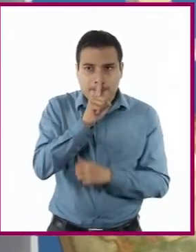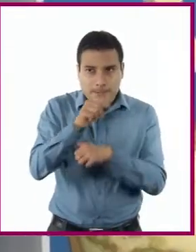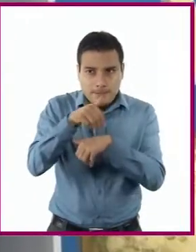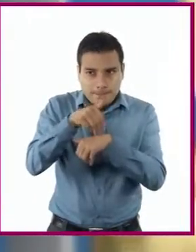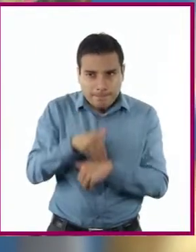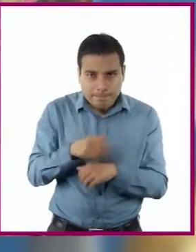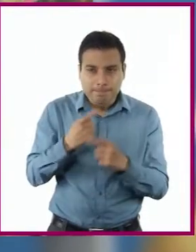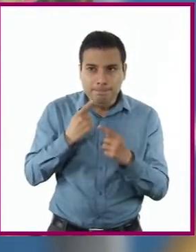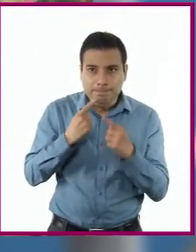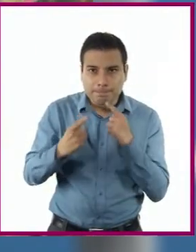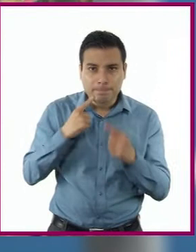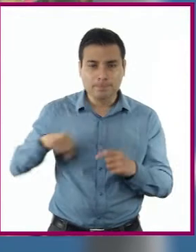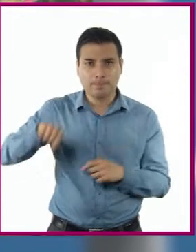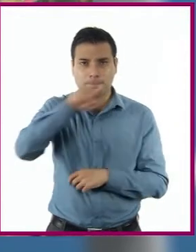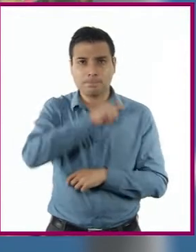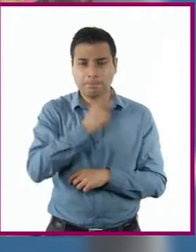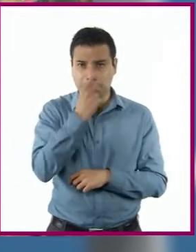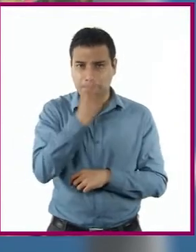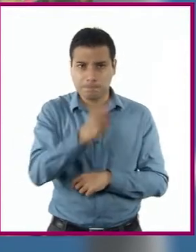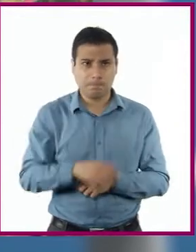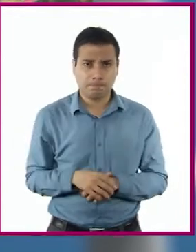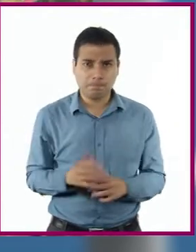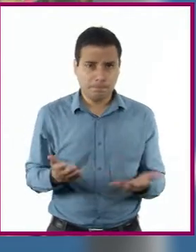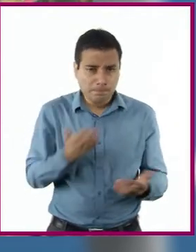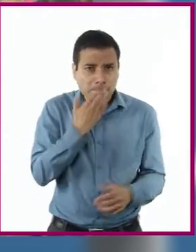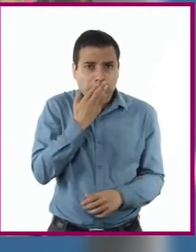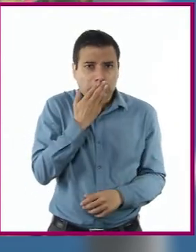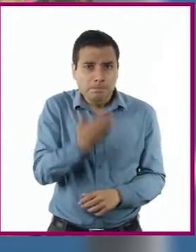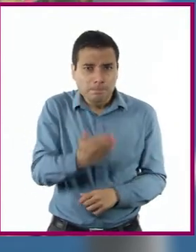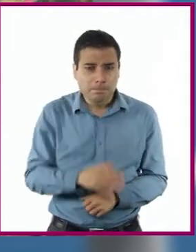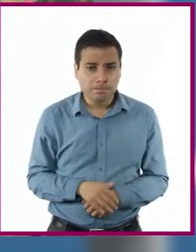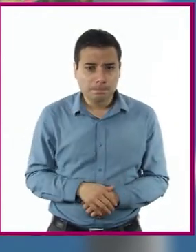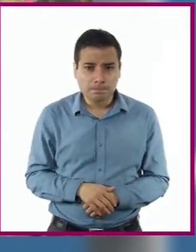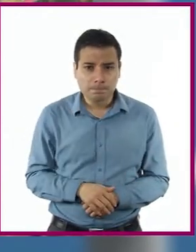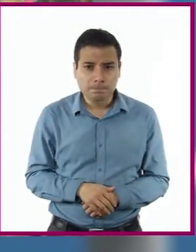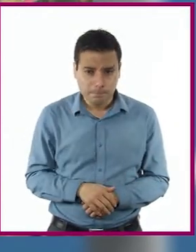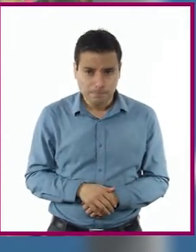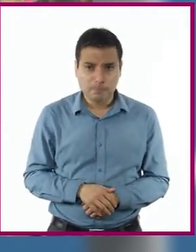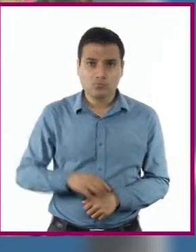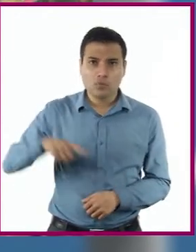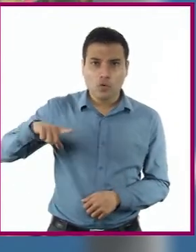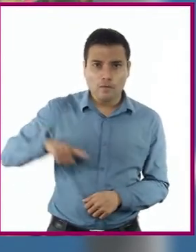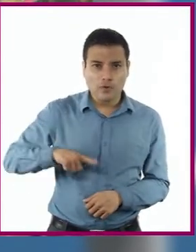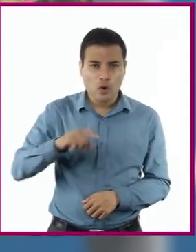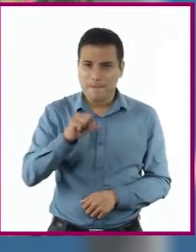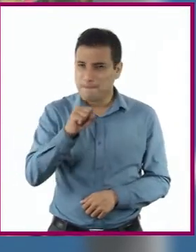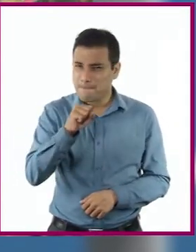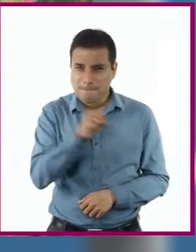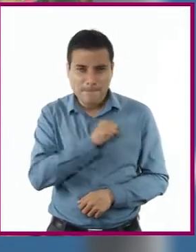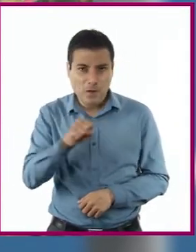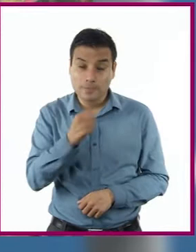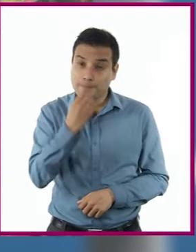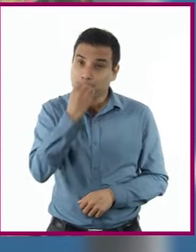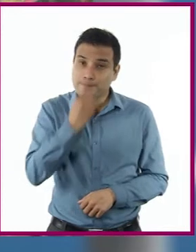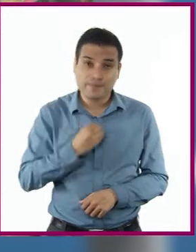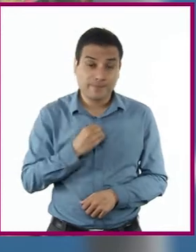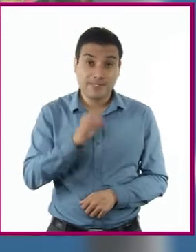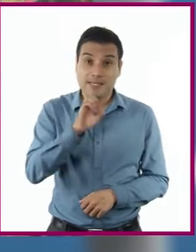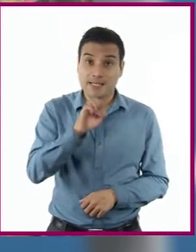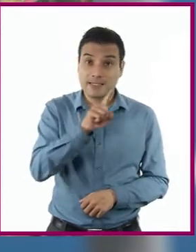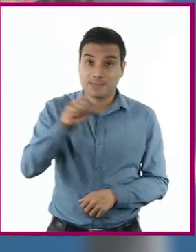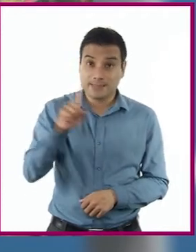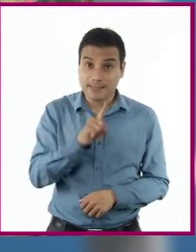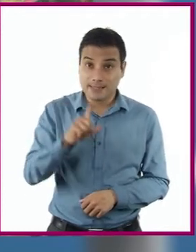cumplir. Y nosotros dijimos que está bueno. Y pues ya los malos gobiernos tuvieron que hacer acuerdos con el EZLN, y